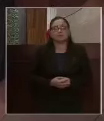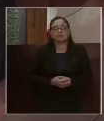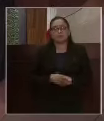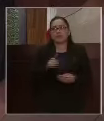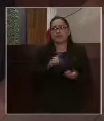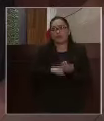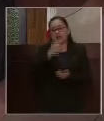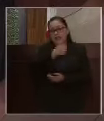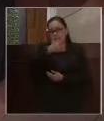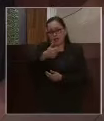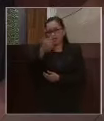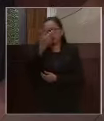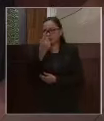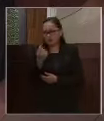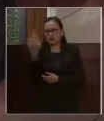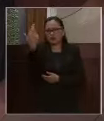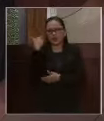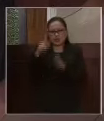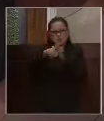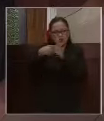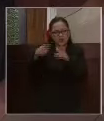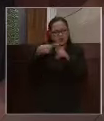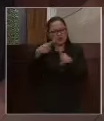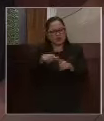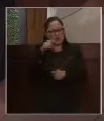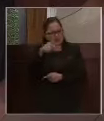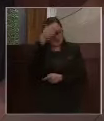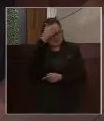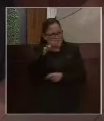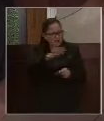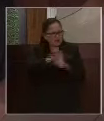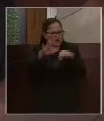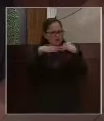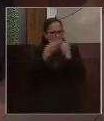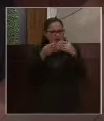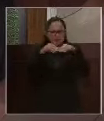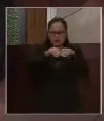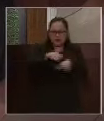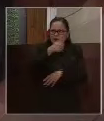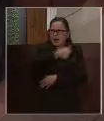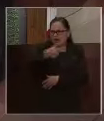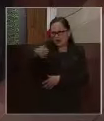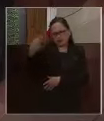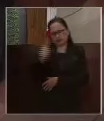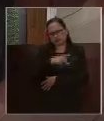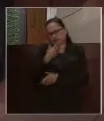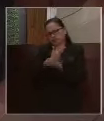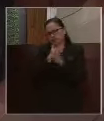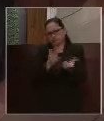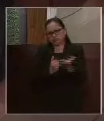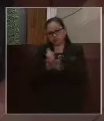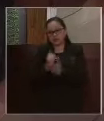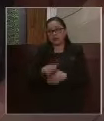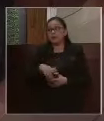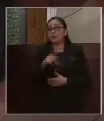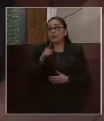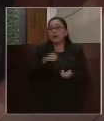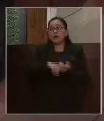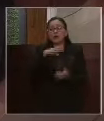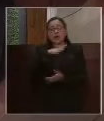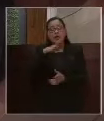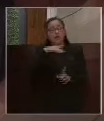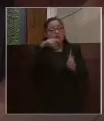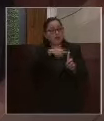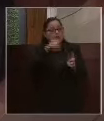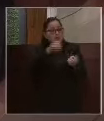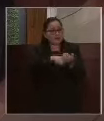comunicación decidir los criterios y maneras para su divulgación, y eso es justamente lo que dice el proyecto. Como se trata de la difusión de un